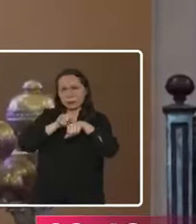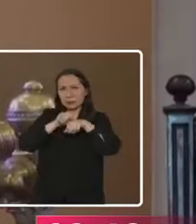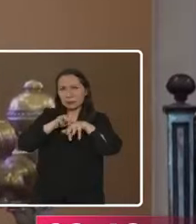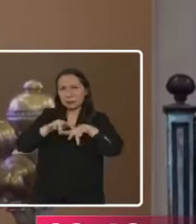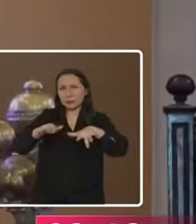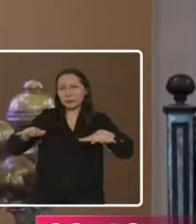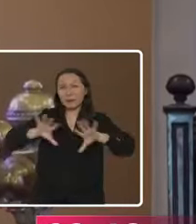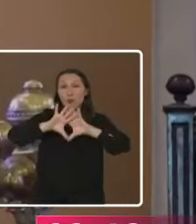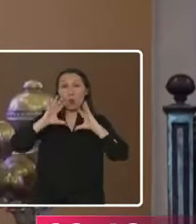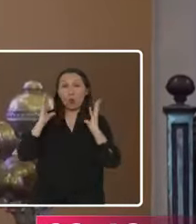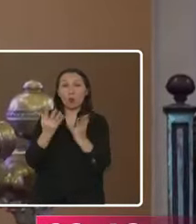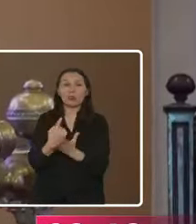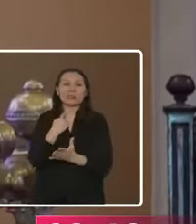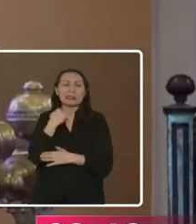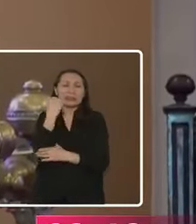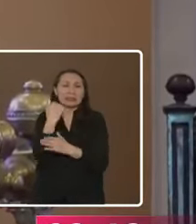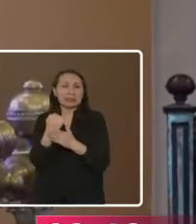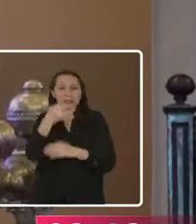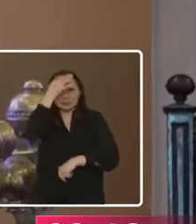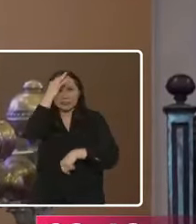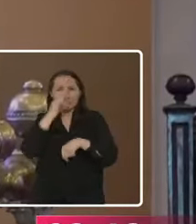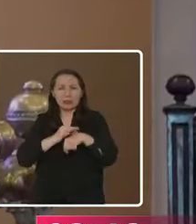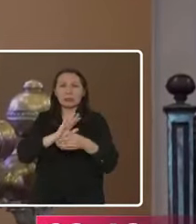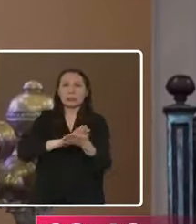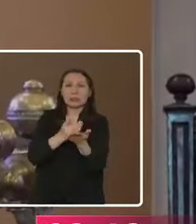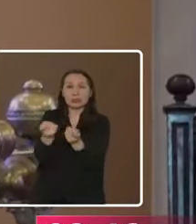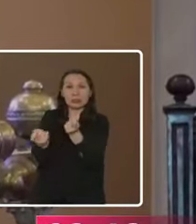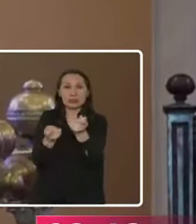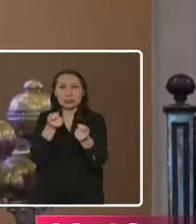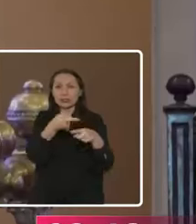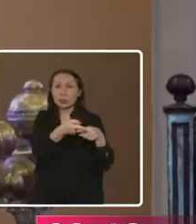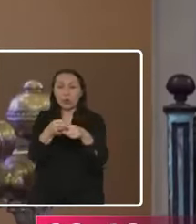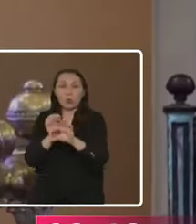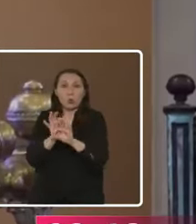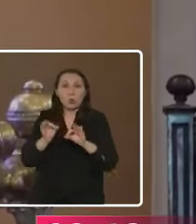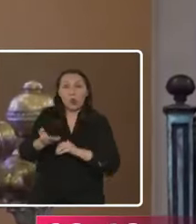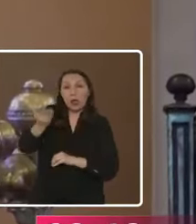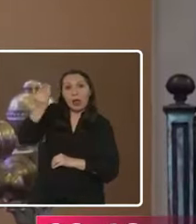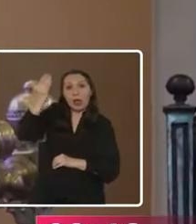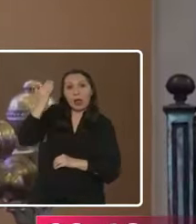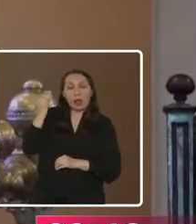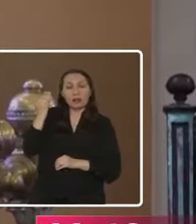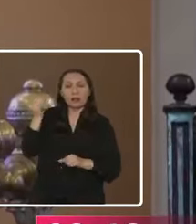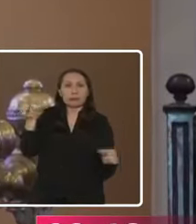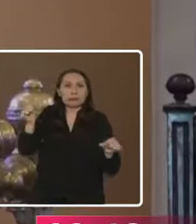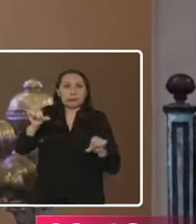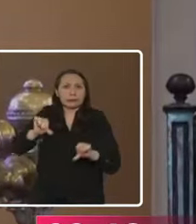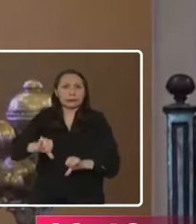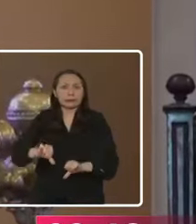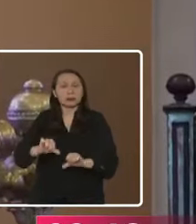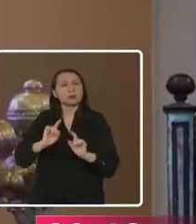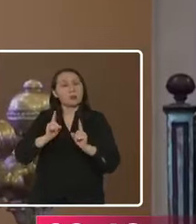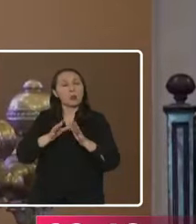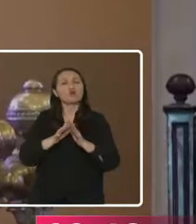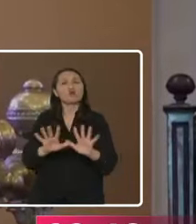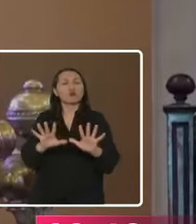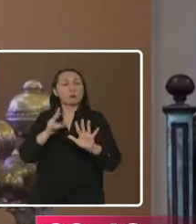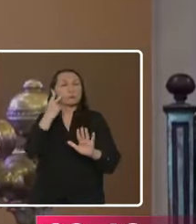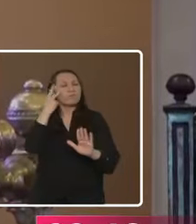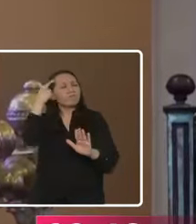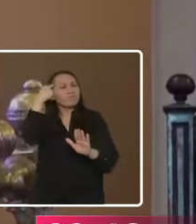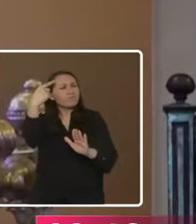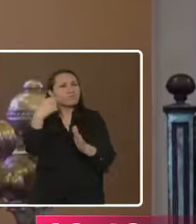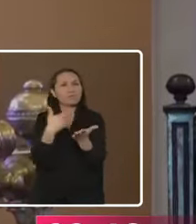que hundió al mundo entero en una crisis sanitaria, social y económica sin precedente, y en donde tuvo la extraordinaria